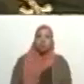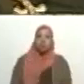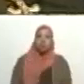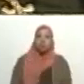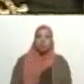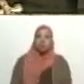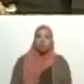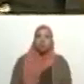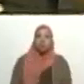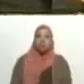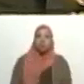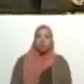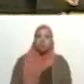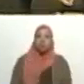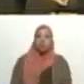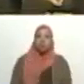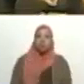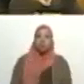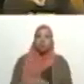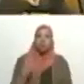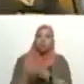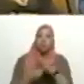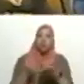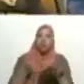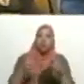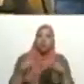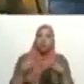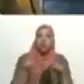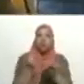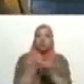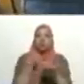Venezuela ha venido organizando los bloques de gas